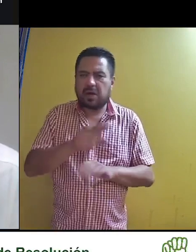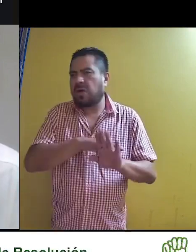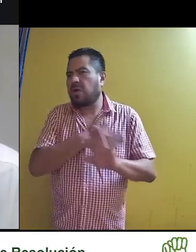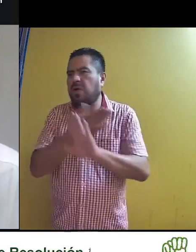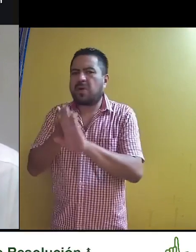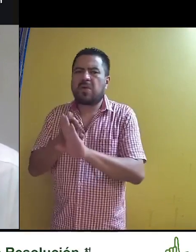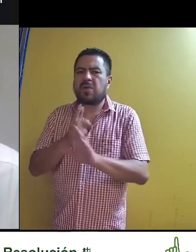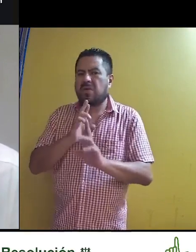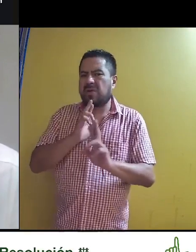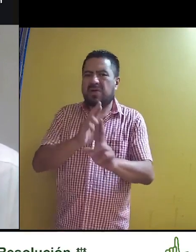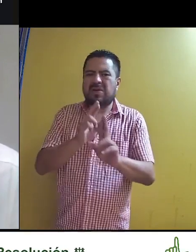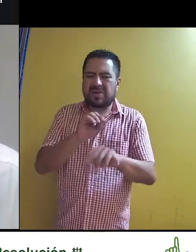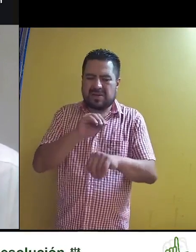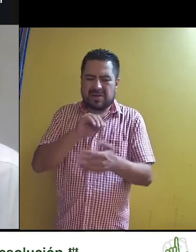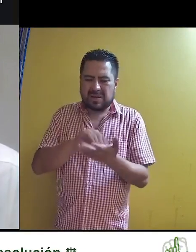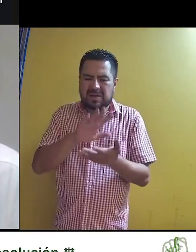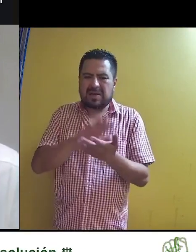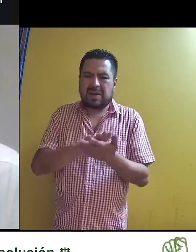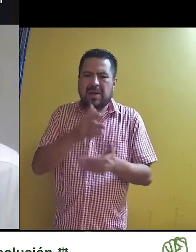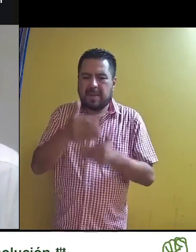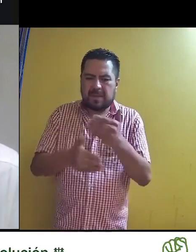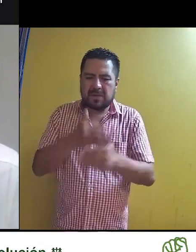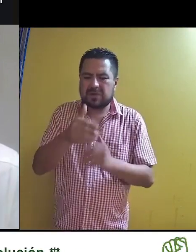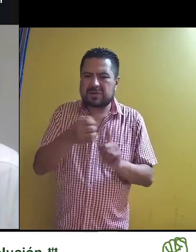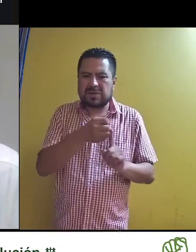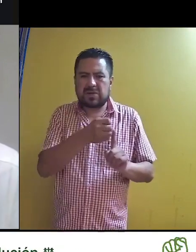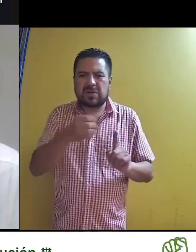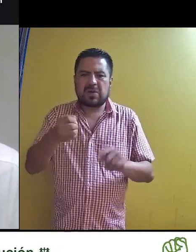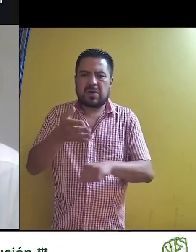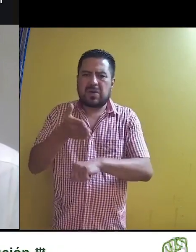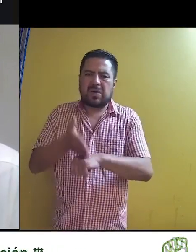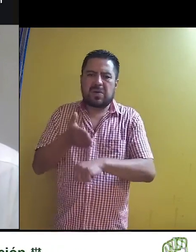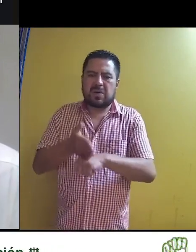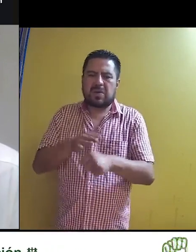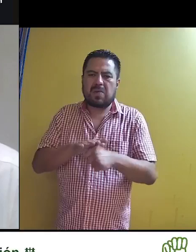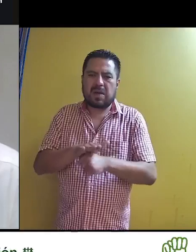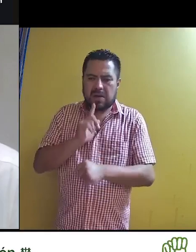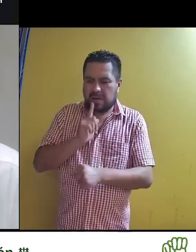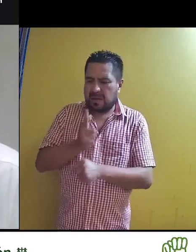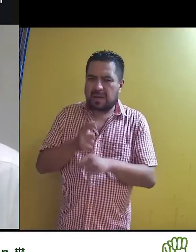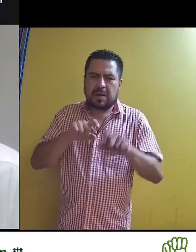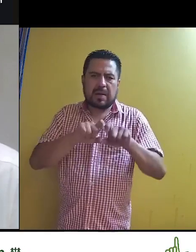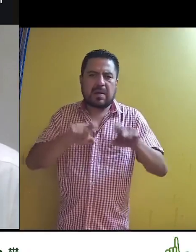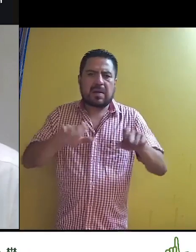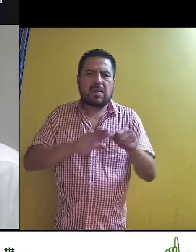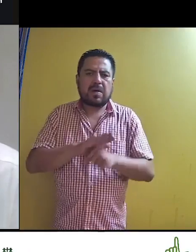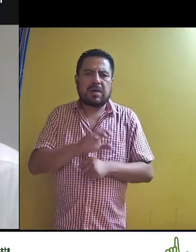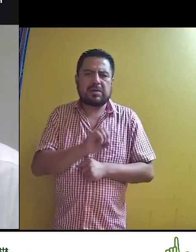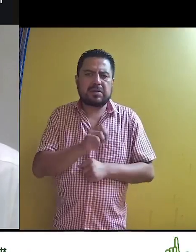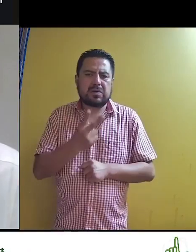de la resolución emitida en el procedimiento ordinario sancionador identificada con la clave